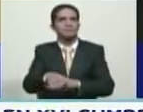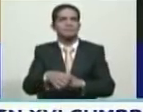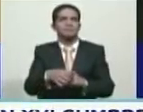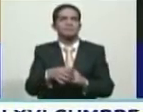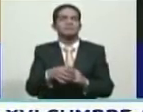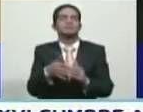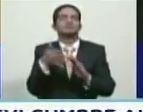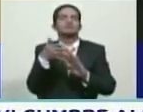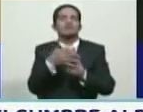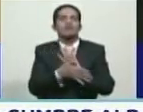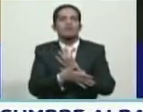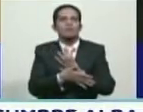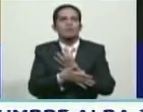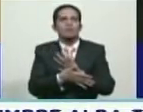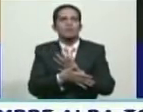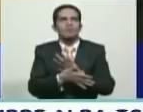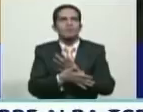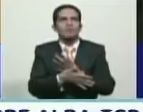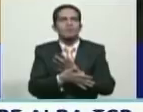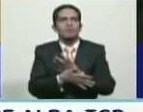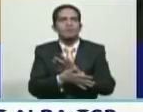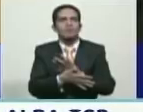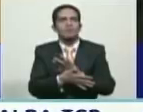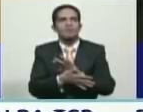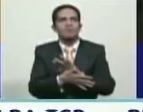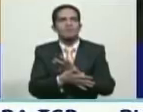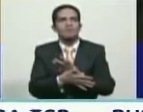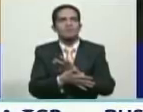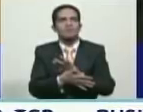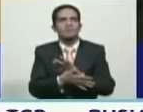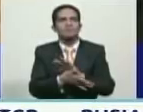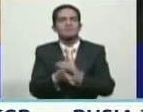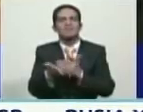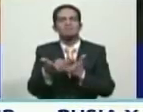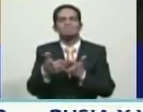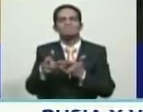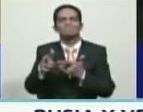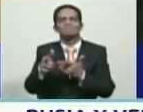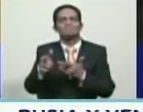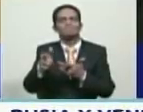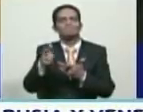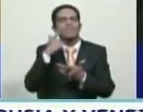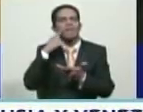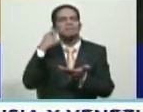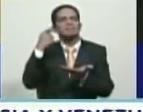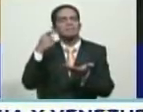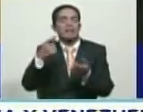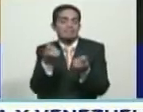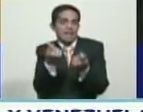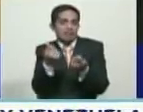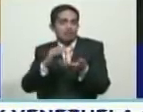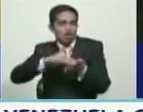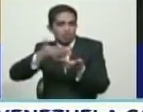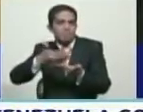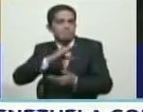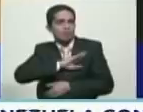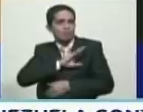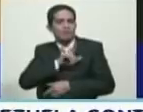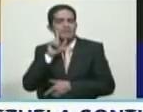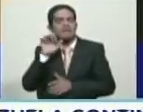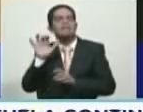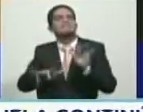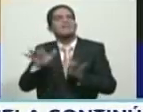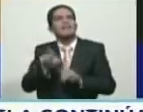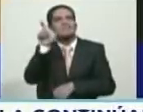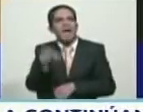con relación of the Secretary General al of the OAS, tesoro de el secretario general de la